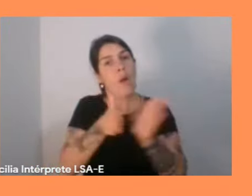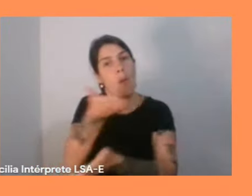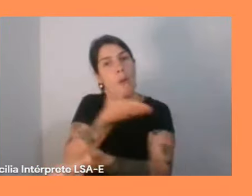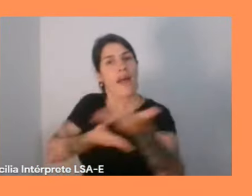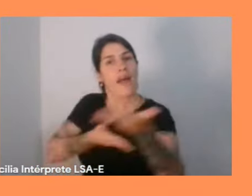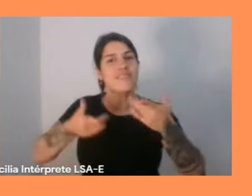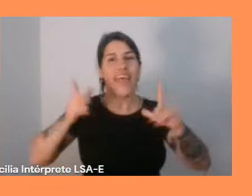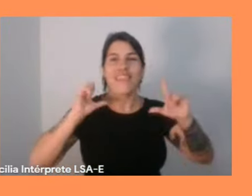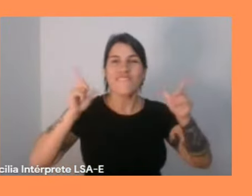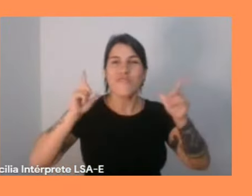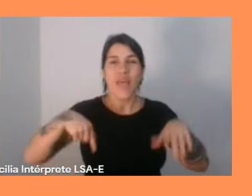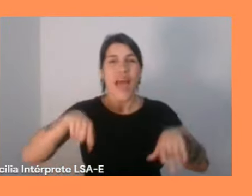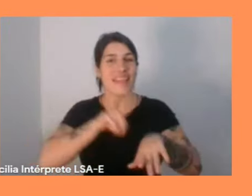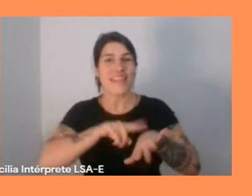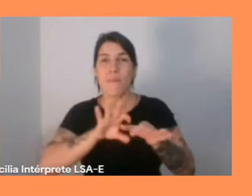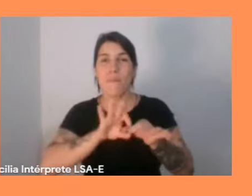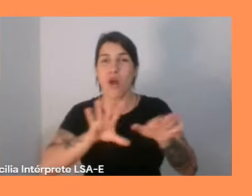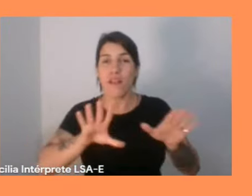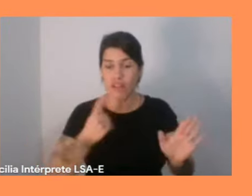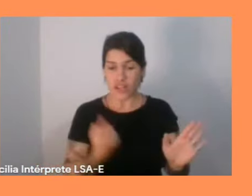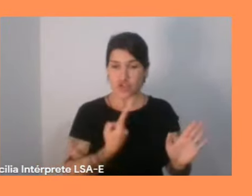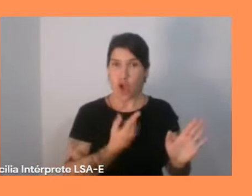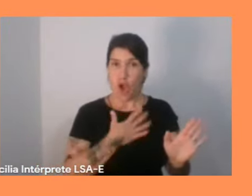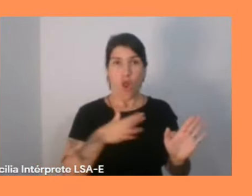distribuyan de manera igualitaria.